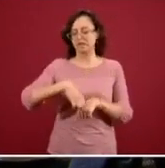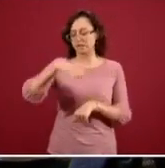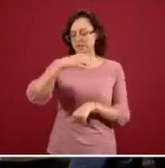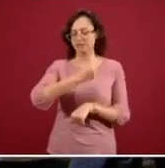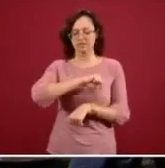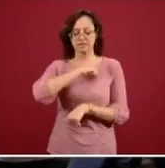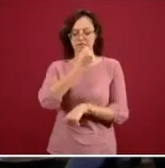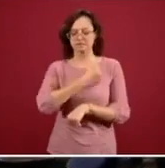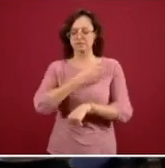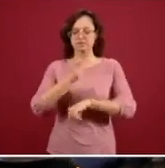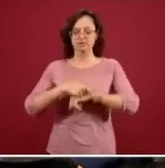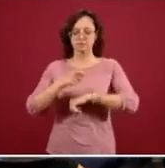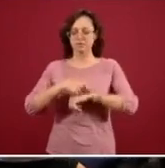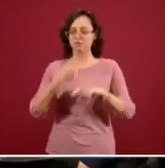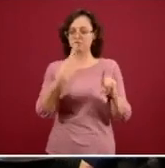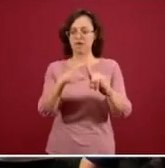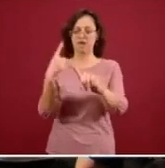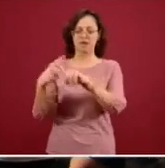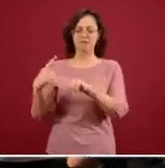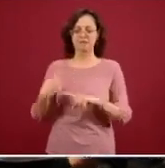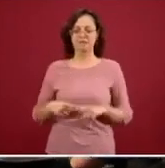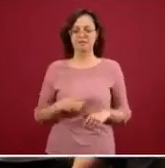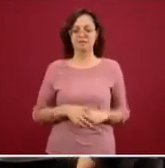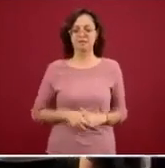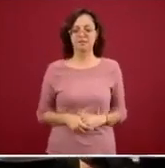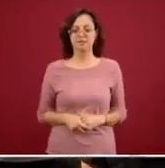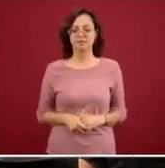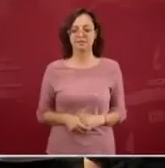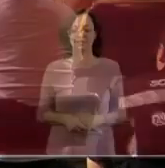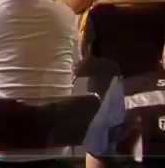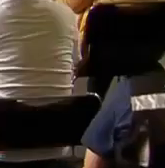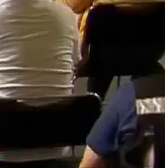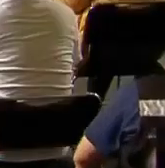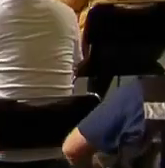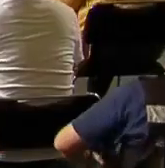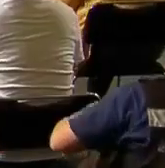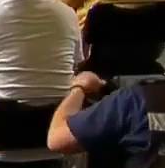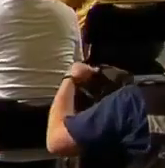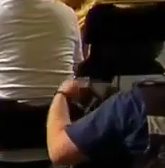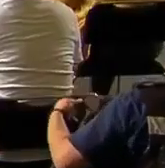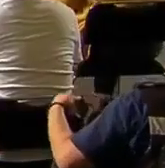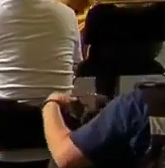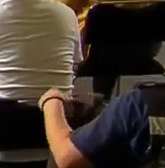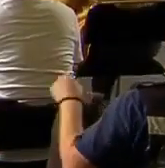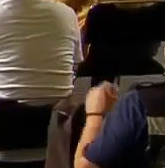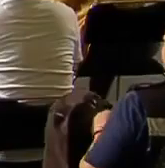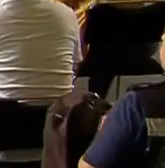sano, no tener tatuajes, etc. Gracias. Gracias.